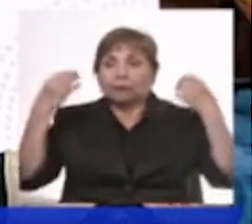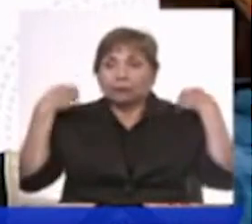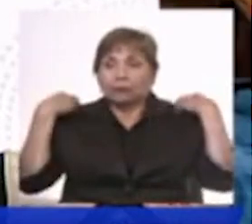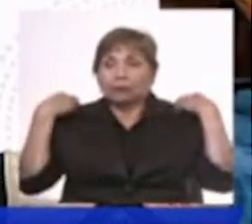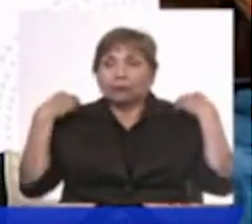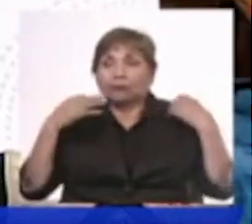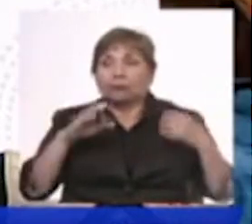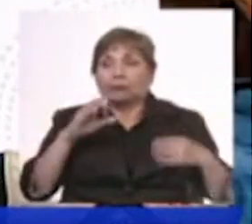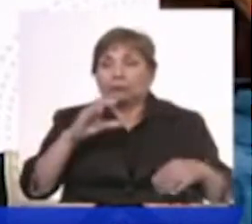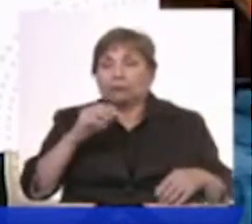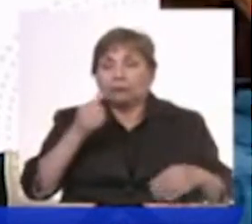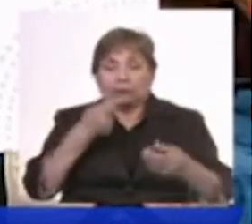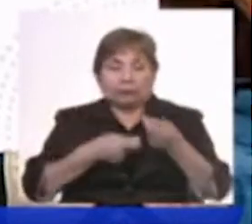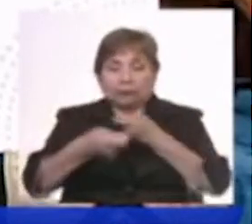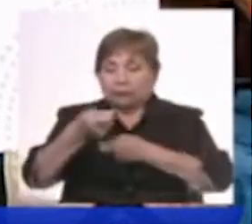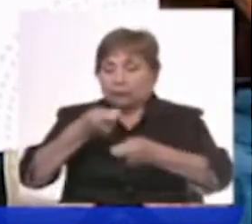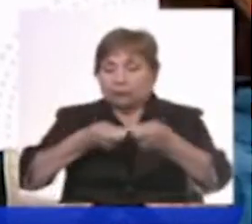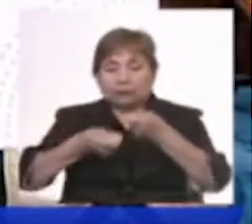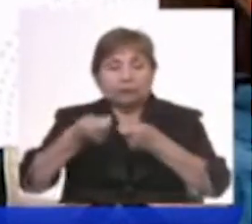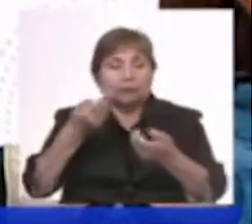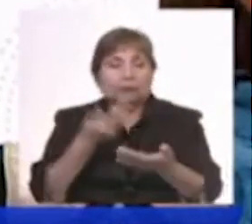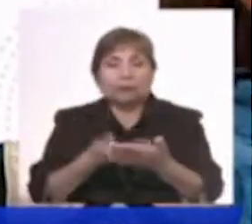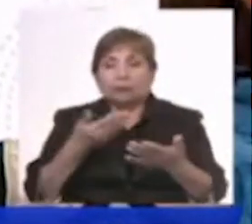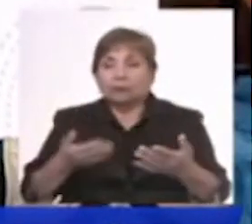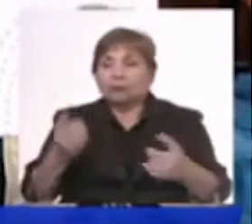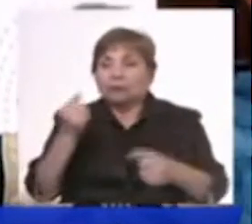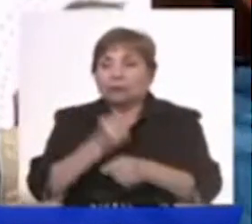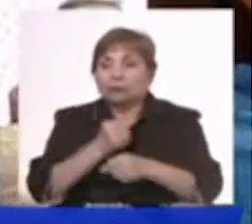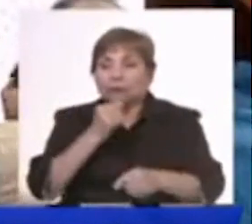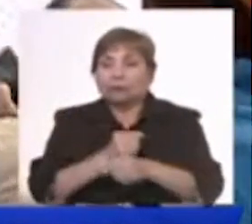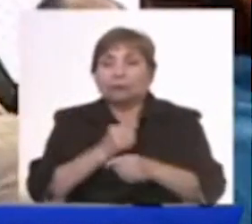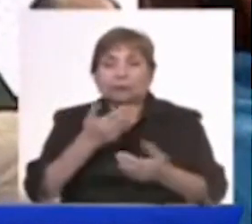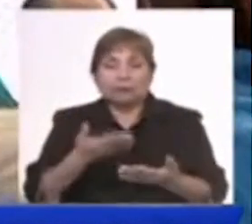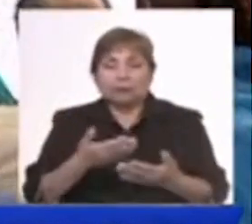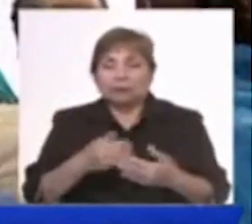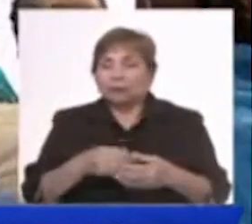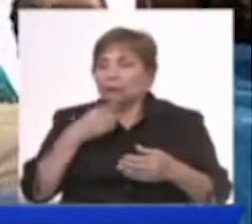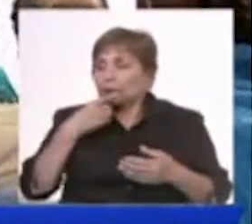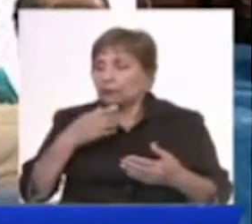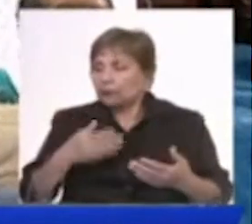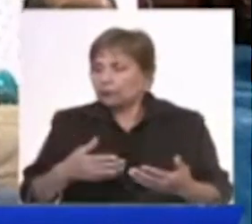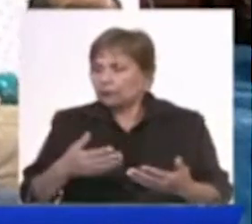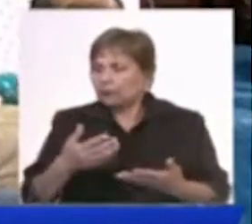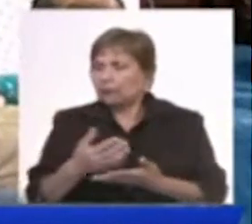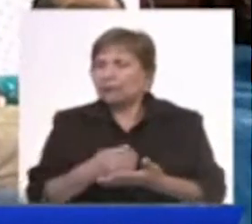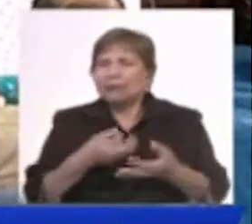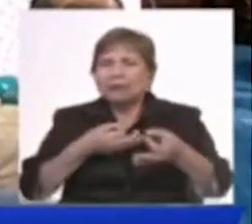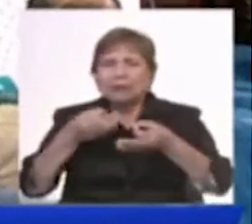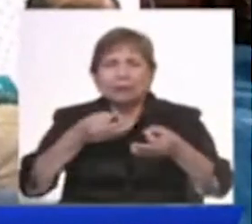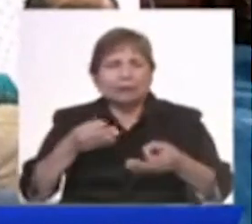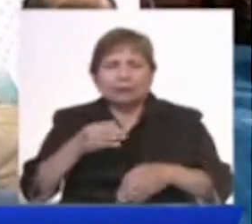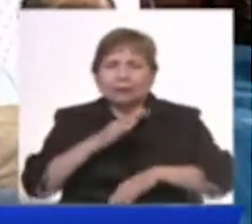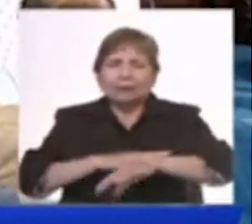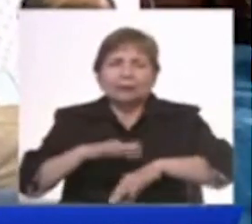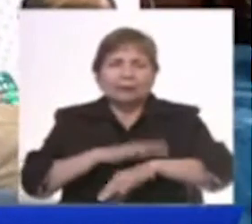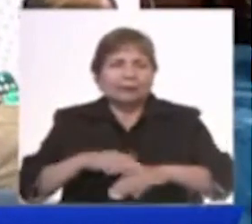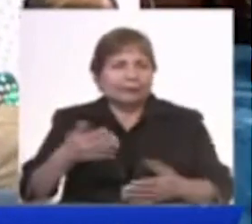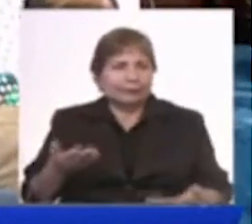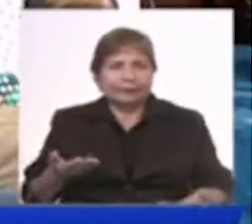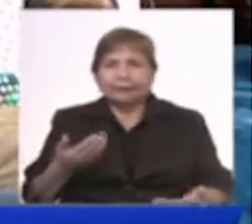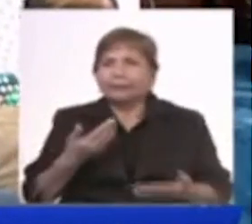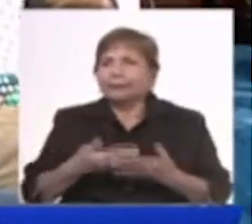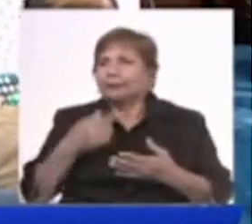donde se venden o se expenden estos trabajos de alfombra, es una pollería. ¿Cómo explicar eso? Y lo otro